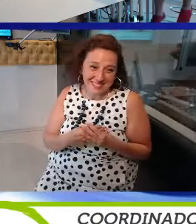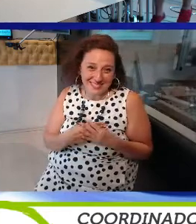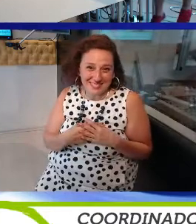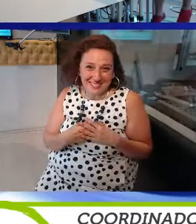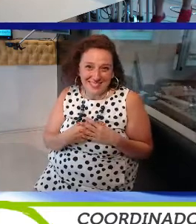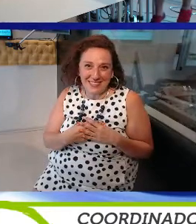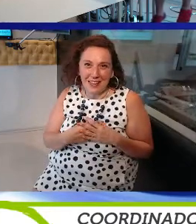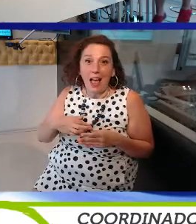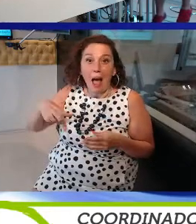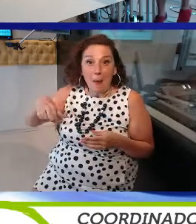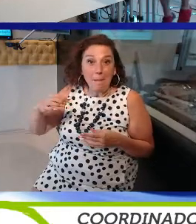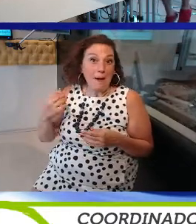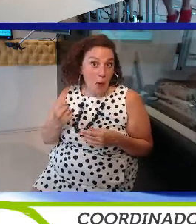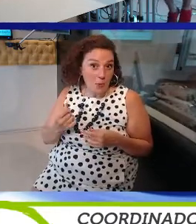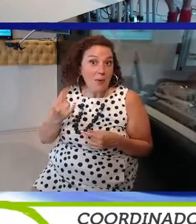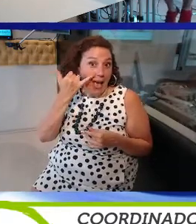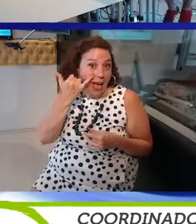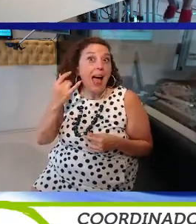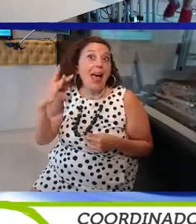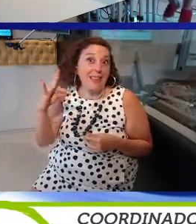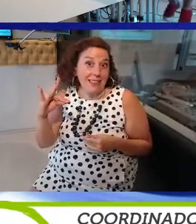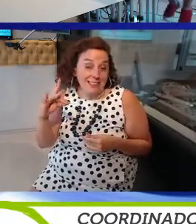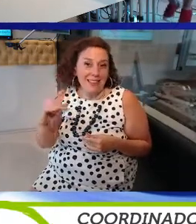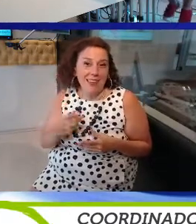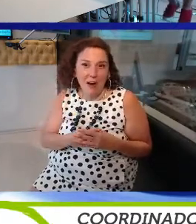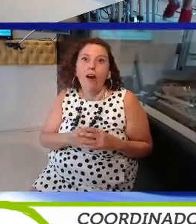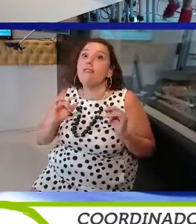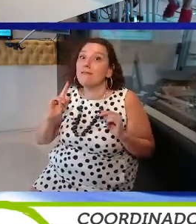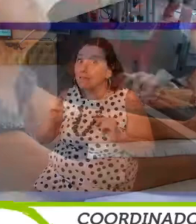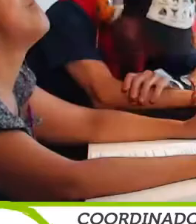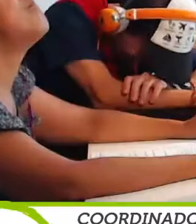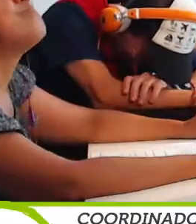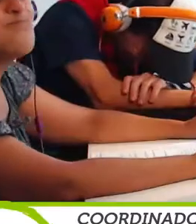¿Diego y Paula? ¡Sí! ¡Diego y Paula! ¡Diego!